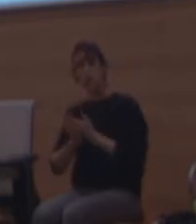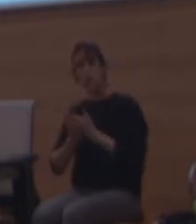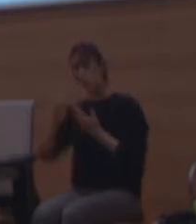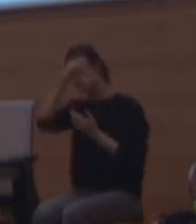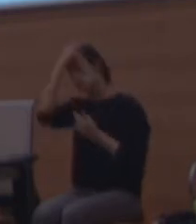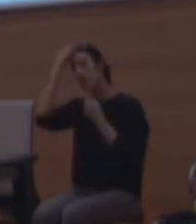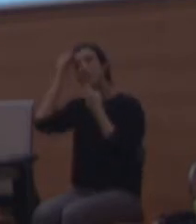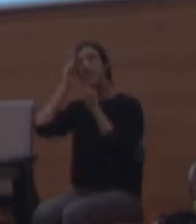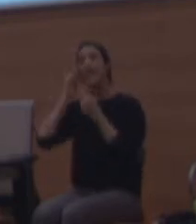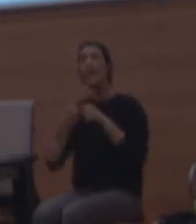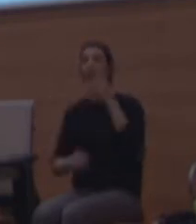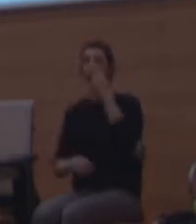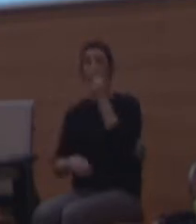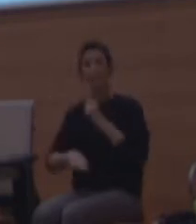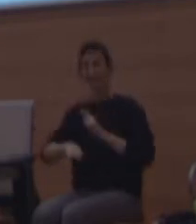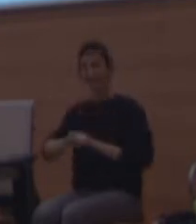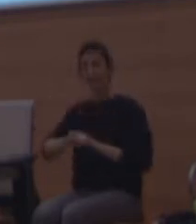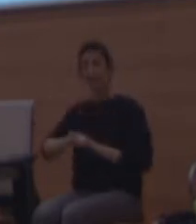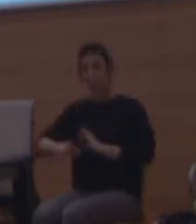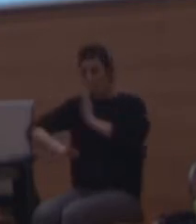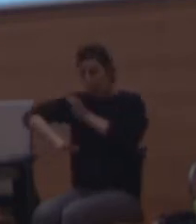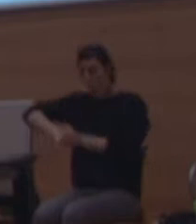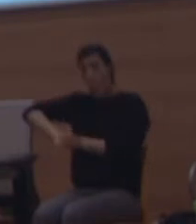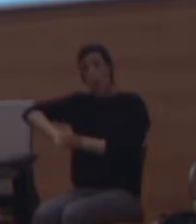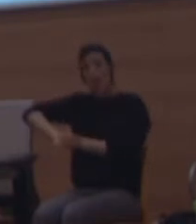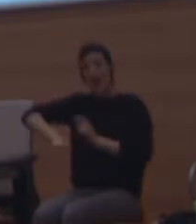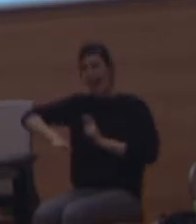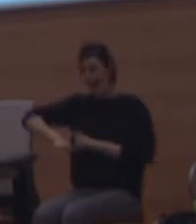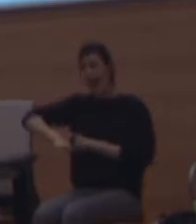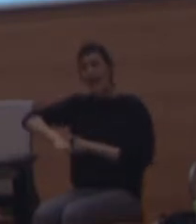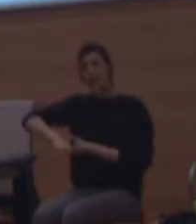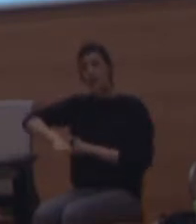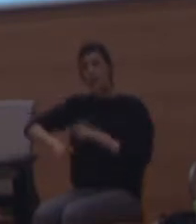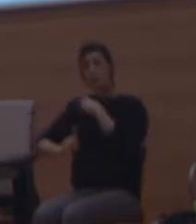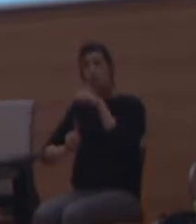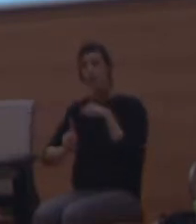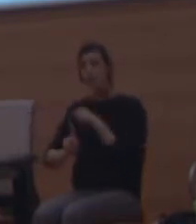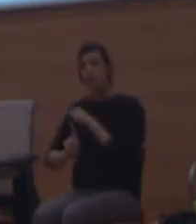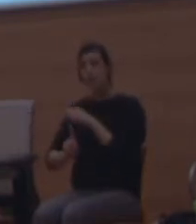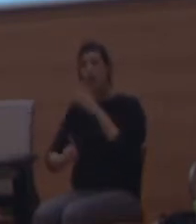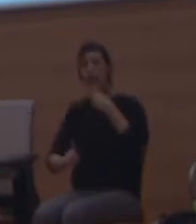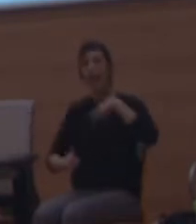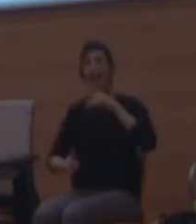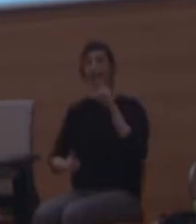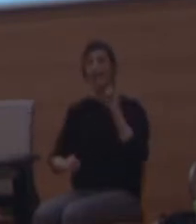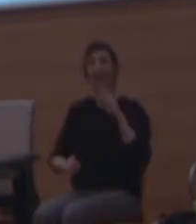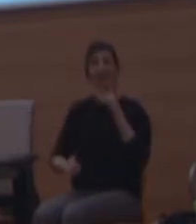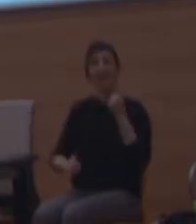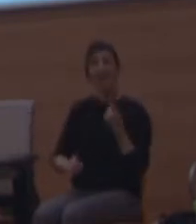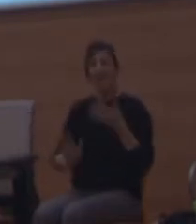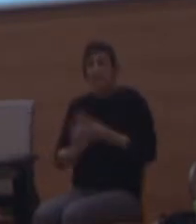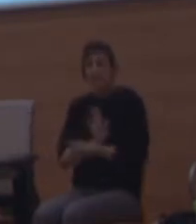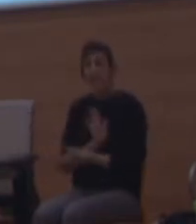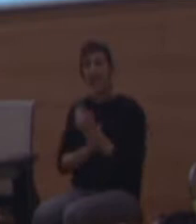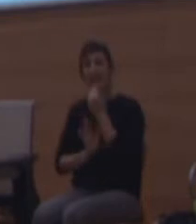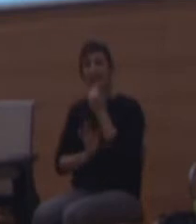pie diabético, una úlcera en un pie diabético es un factor de mortalidad, que ya que tienen una